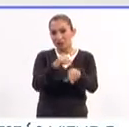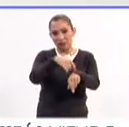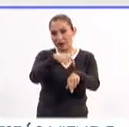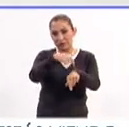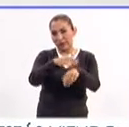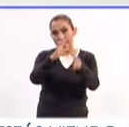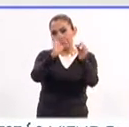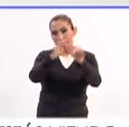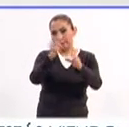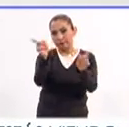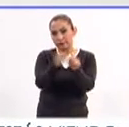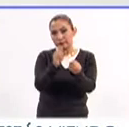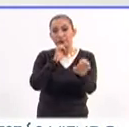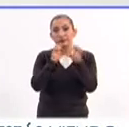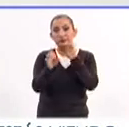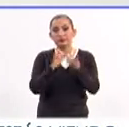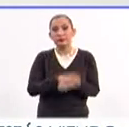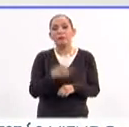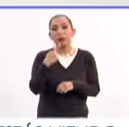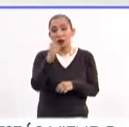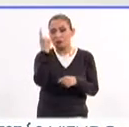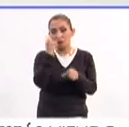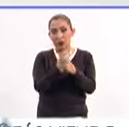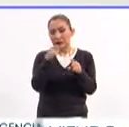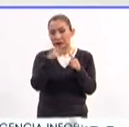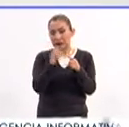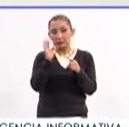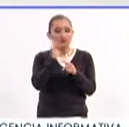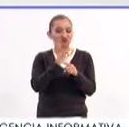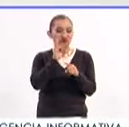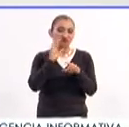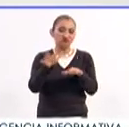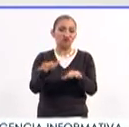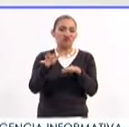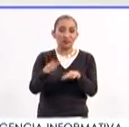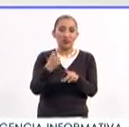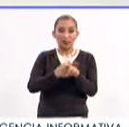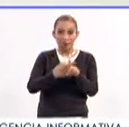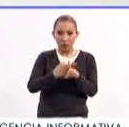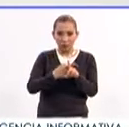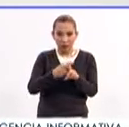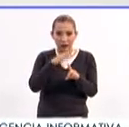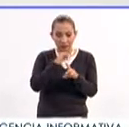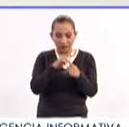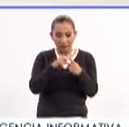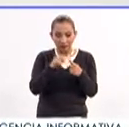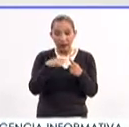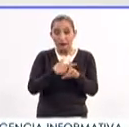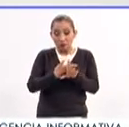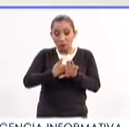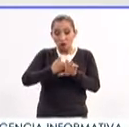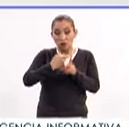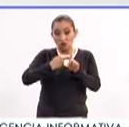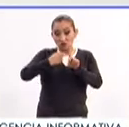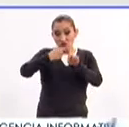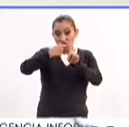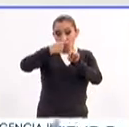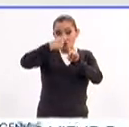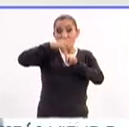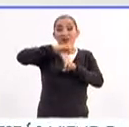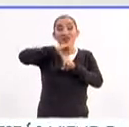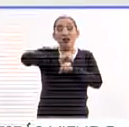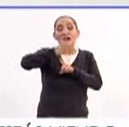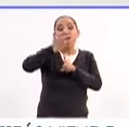tiempo en una breve entrevista. Pero la primera y más evidente, como lo decía, es la temperatura. El aumento de temperatura, por ejemplo,